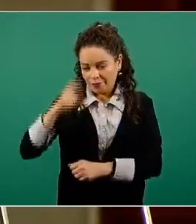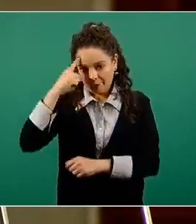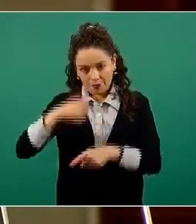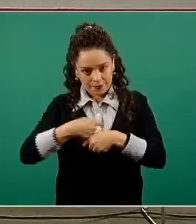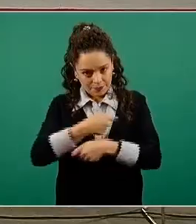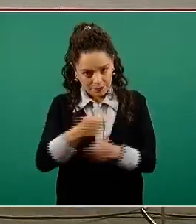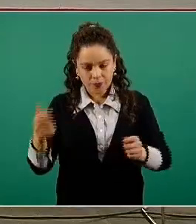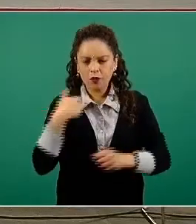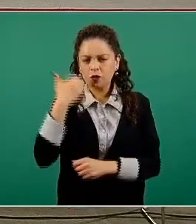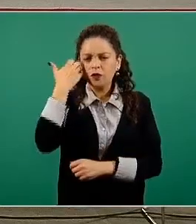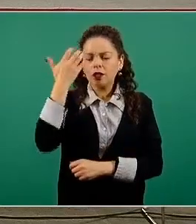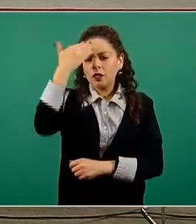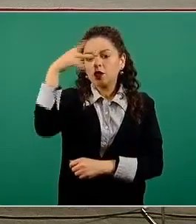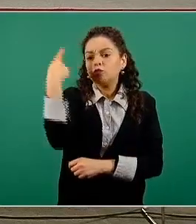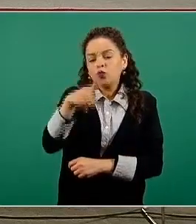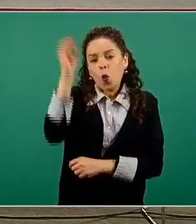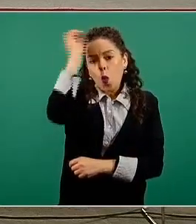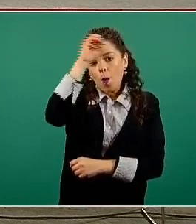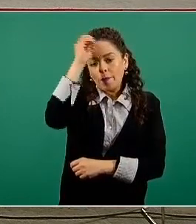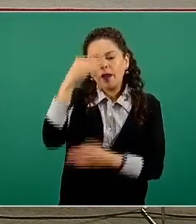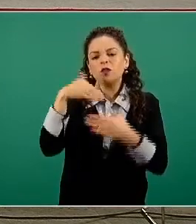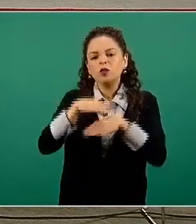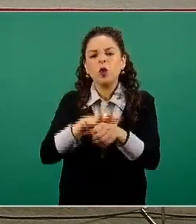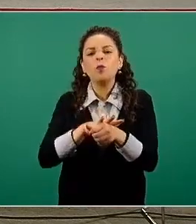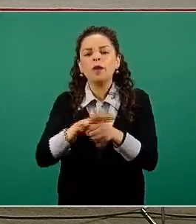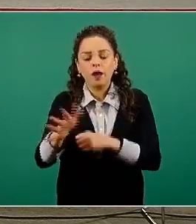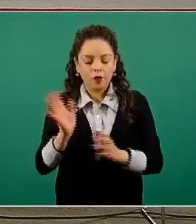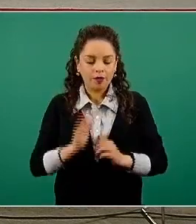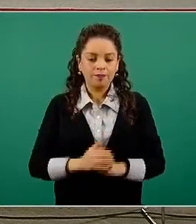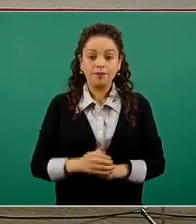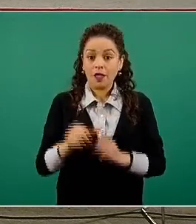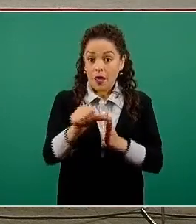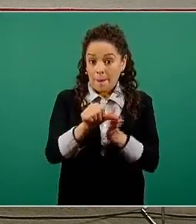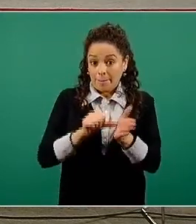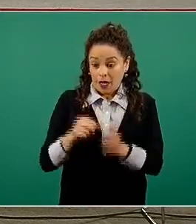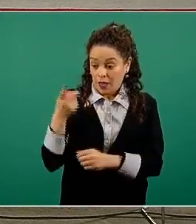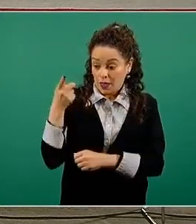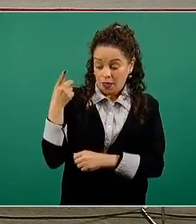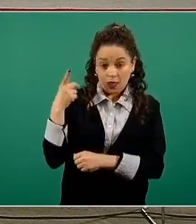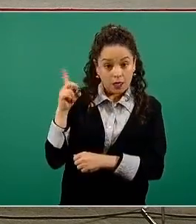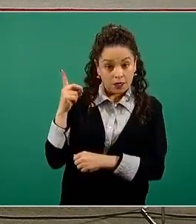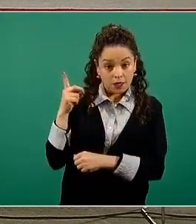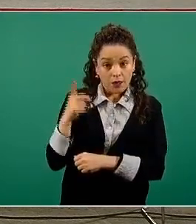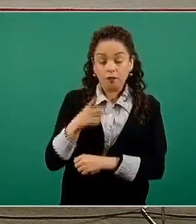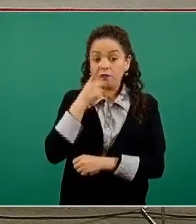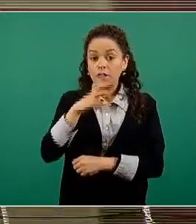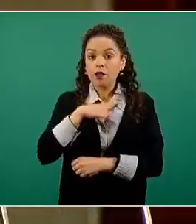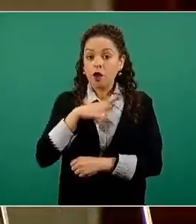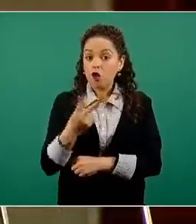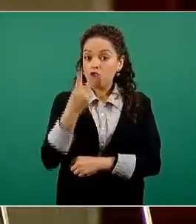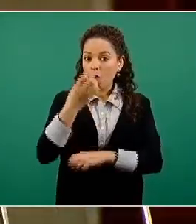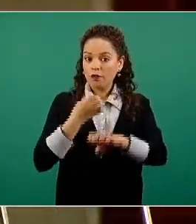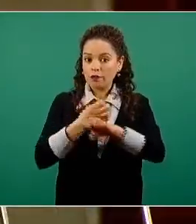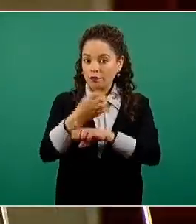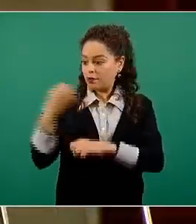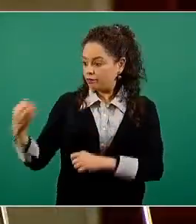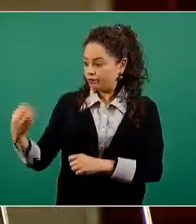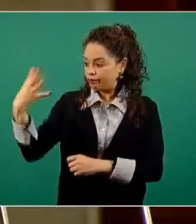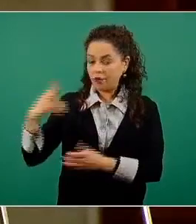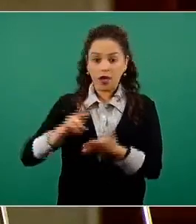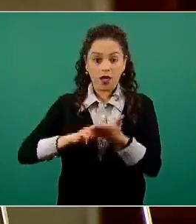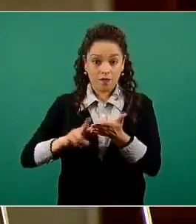opinión, doctor Alomía, al respecto de lo siguiente. En el mes de diciembre había 2 estados en color verde, Chiapas y